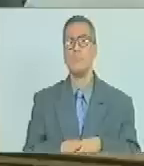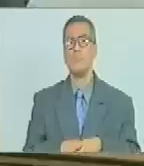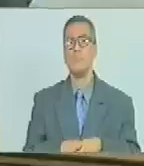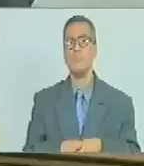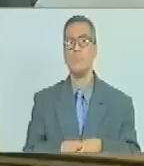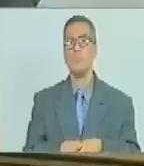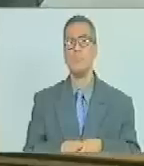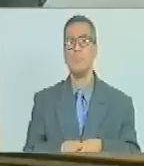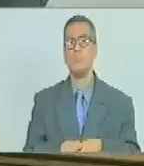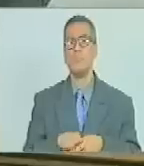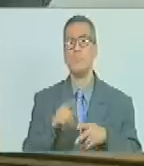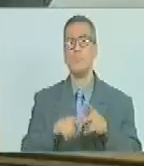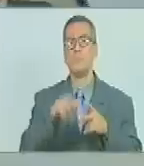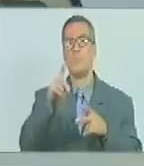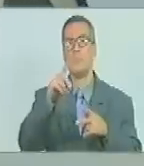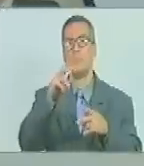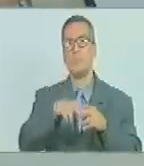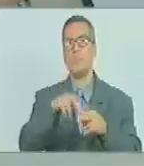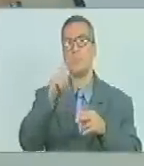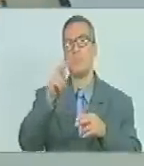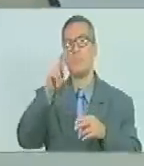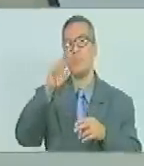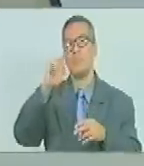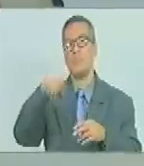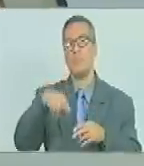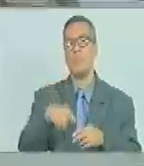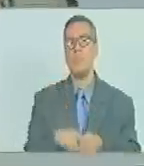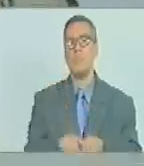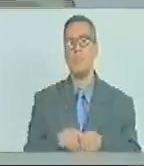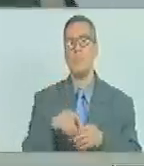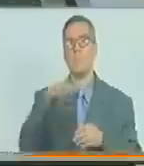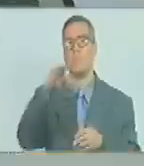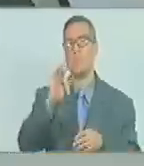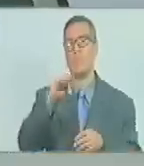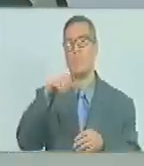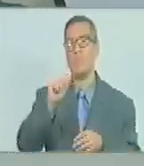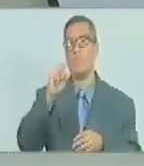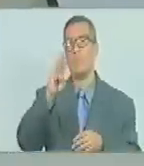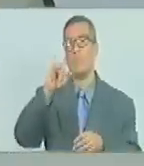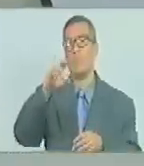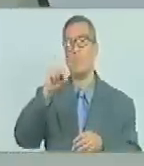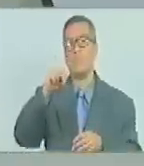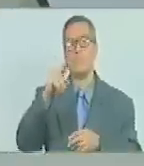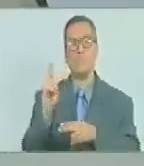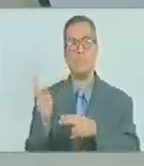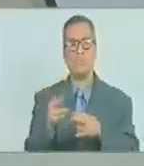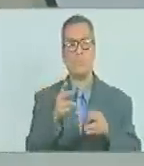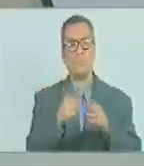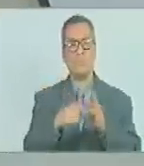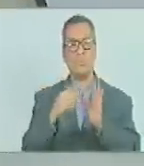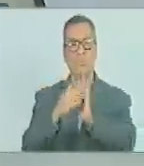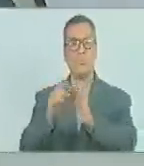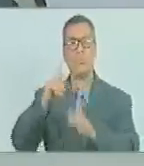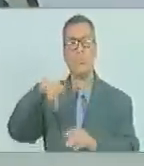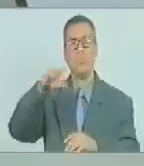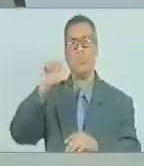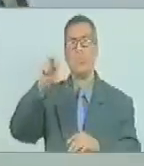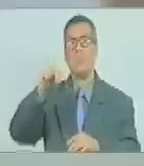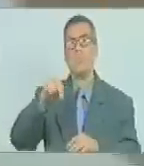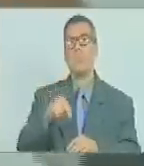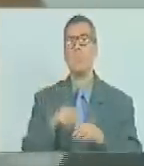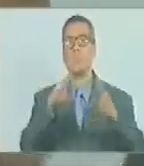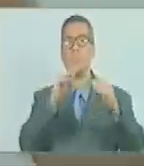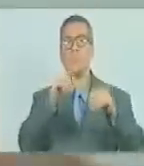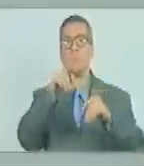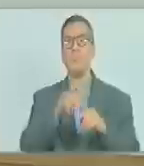En el despacho oval con Donald Trump. Fabiana Rosales. Hoy nos recibió el presidente de los Estados Unidos y el vicepresidente Pence. Conversamos